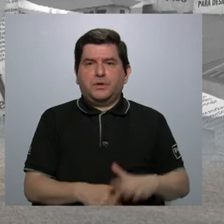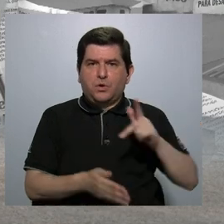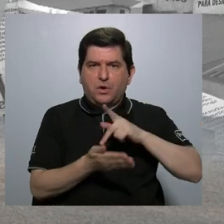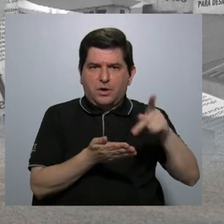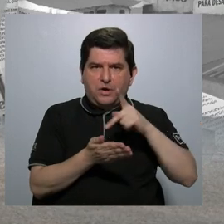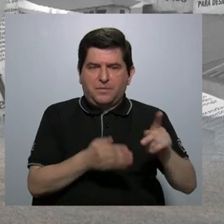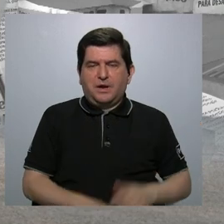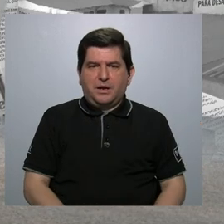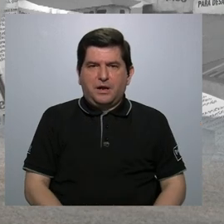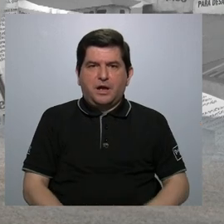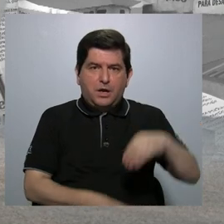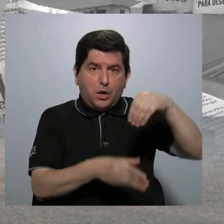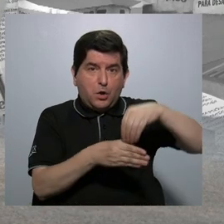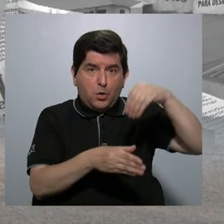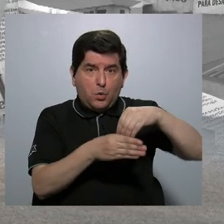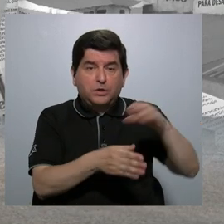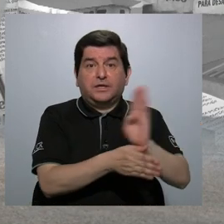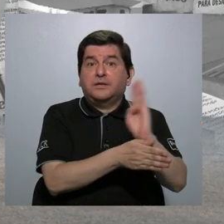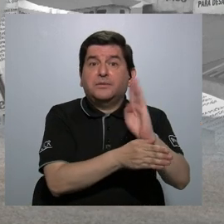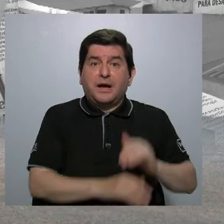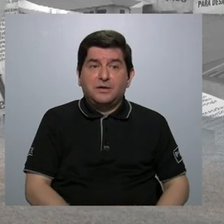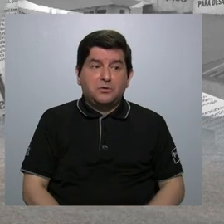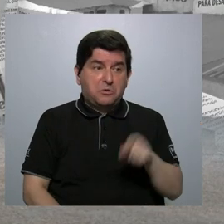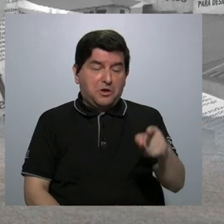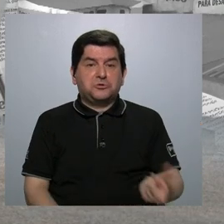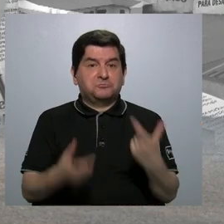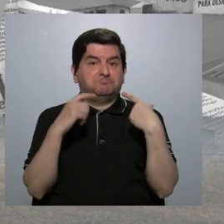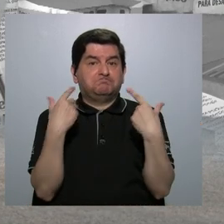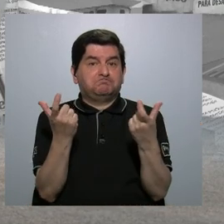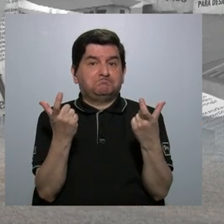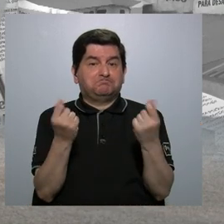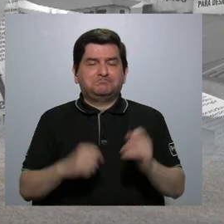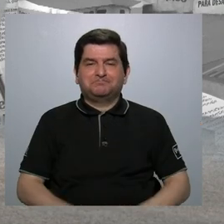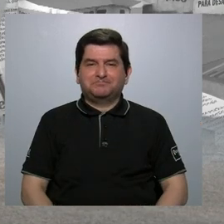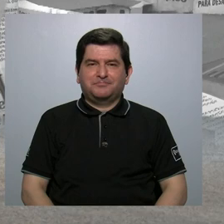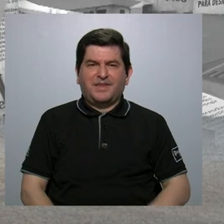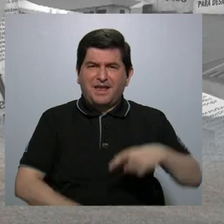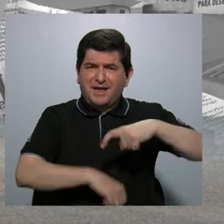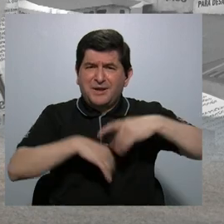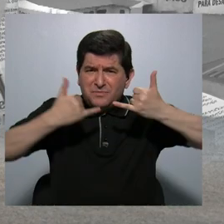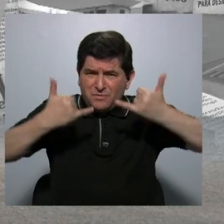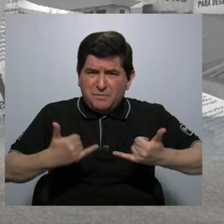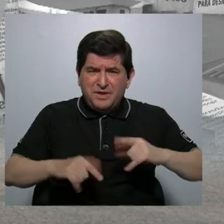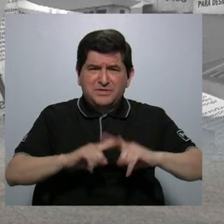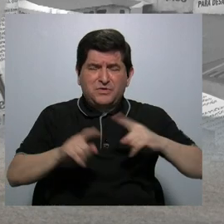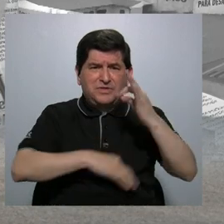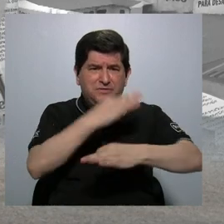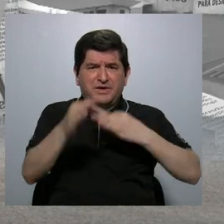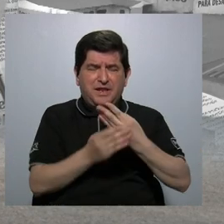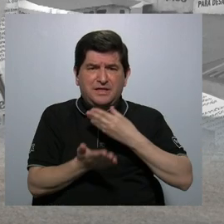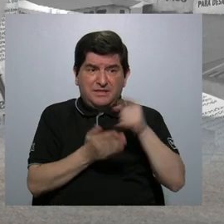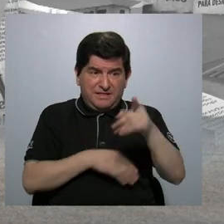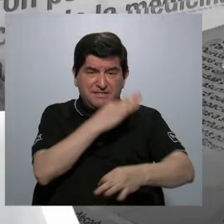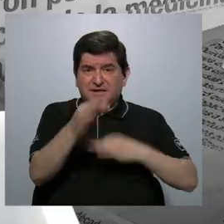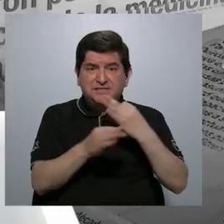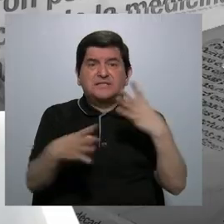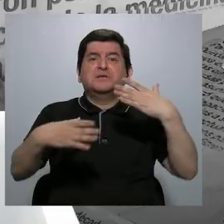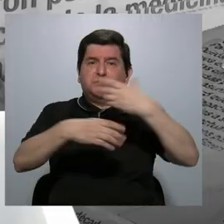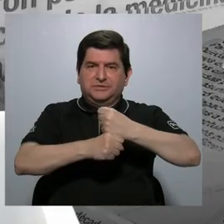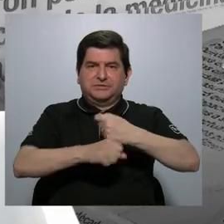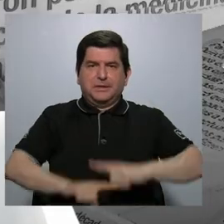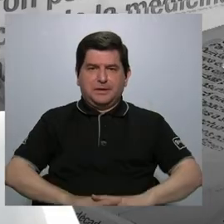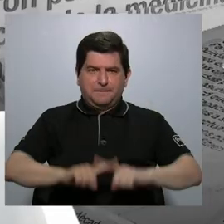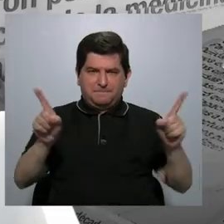pagando por la cuota del banco, entonces le genera mucha ganancia. Y en este momento hay mucho tipo de comprador que lo hace de este tipo.